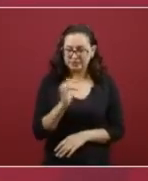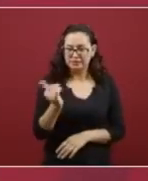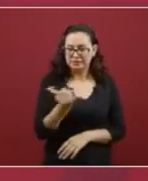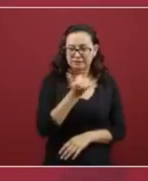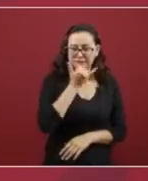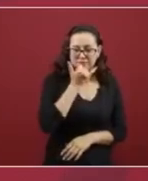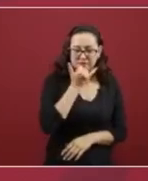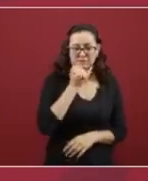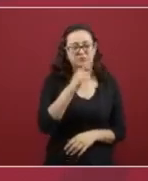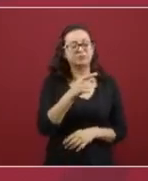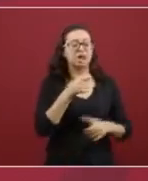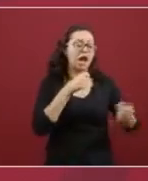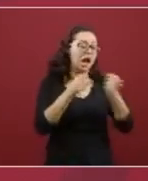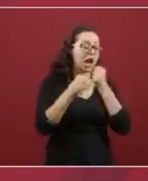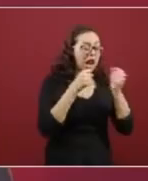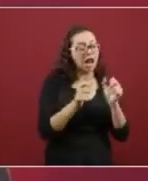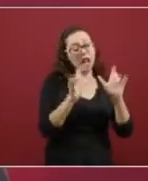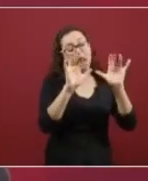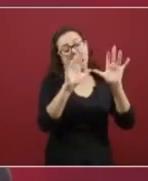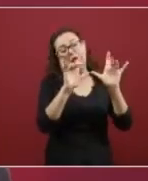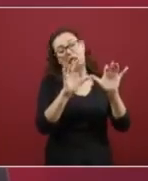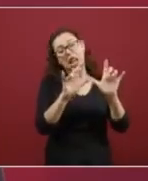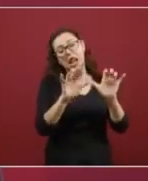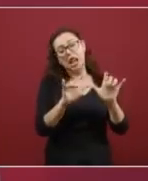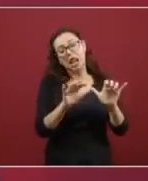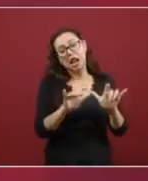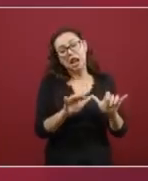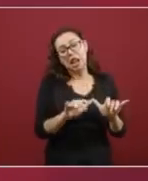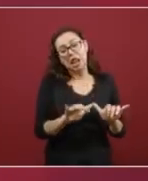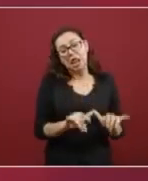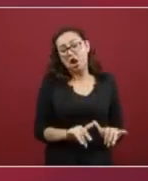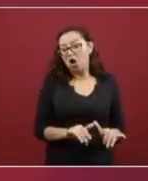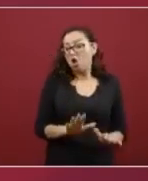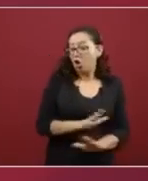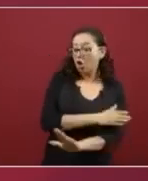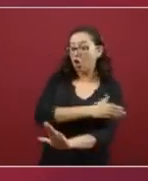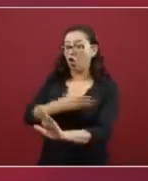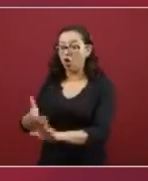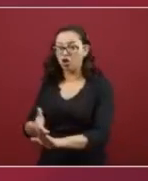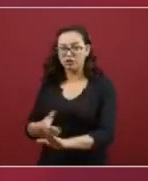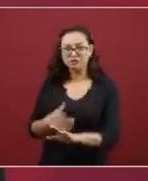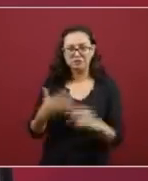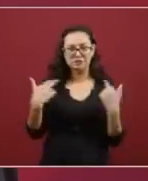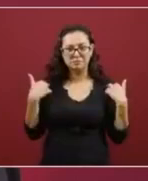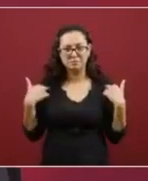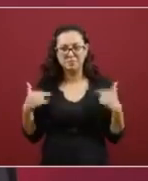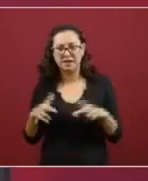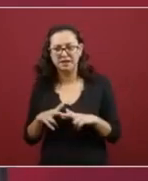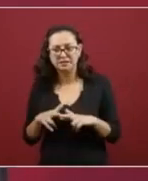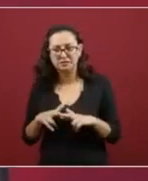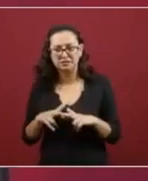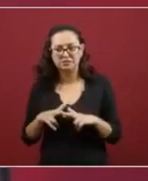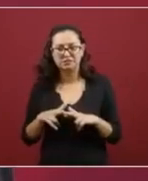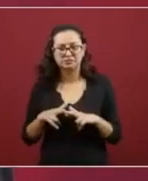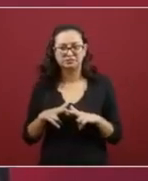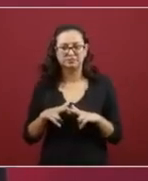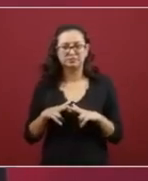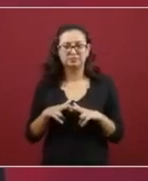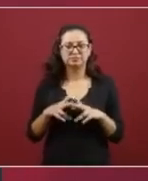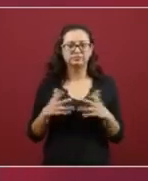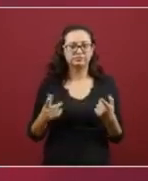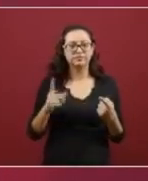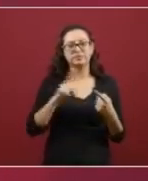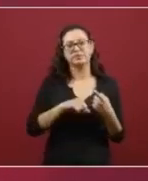Reportajes, en este caso, donde participaba el